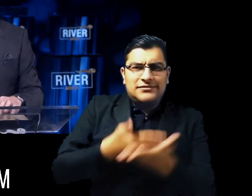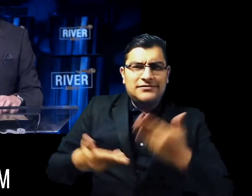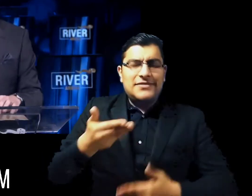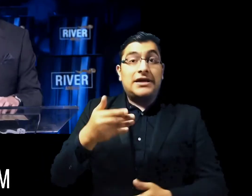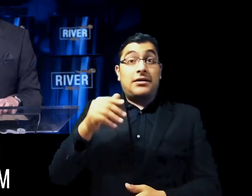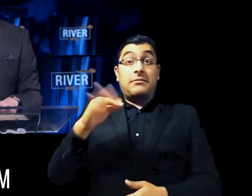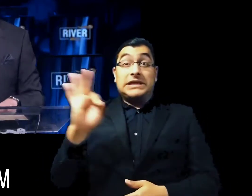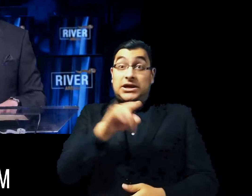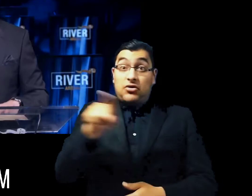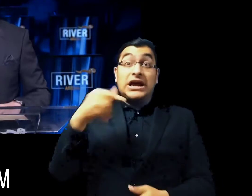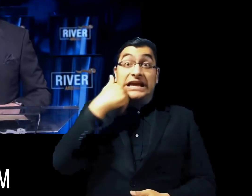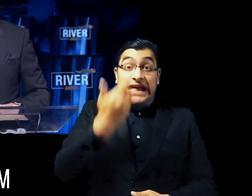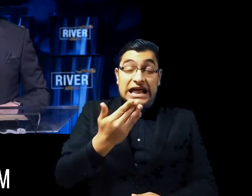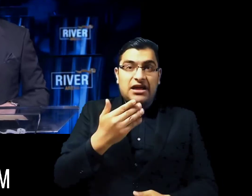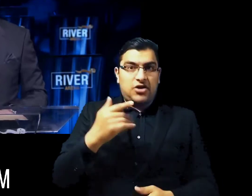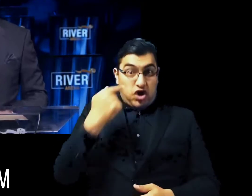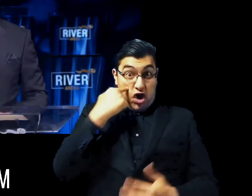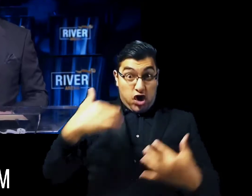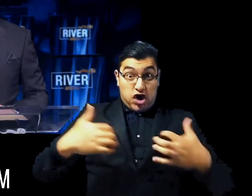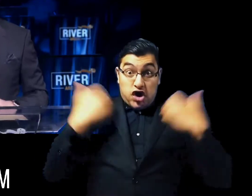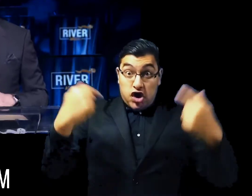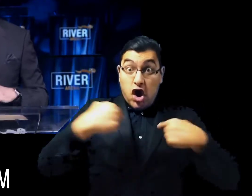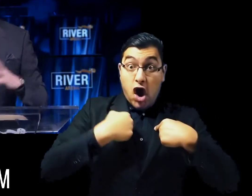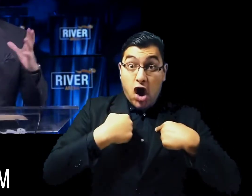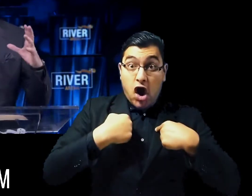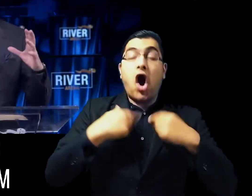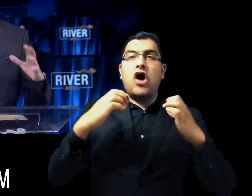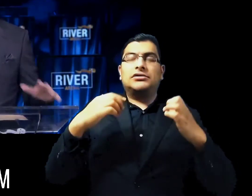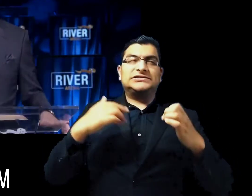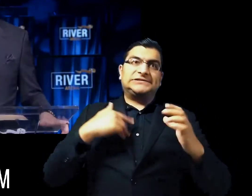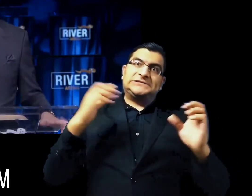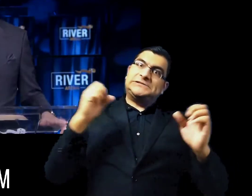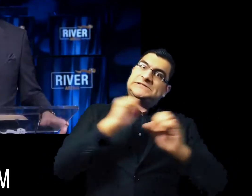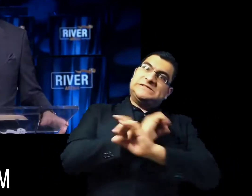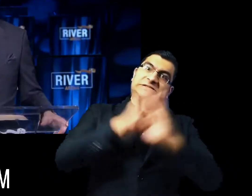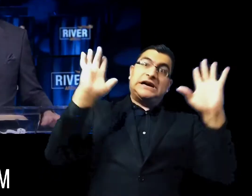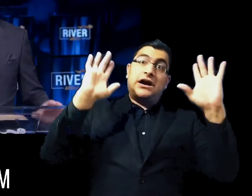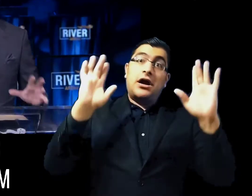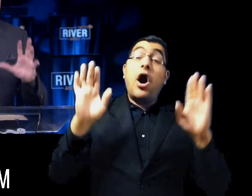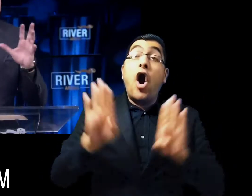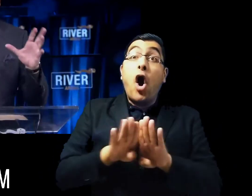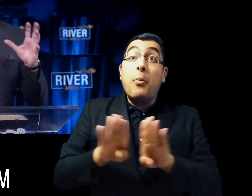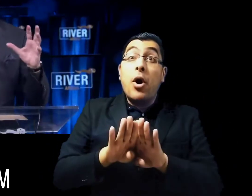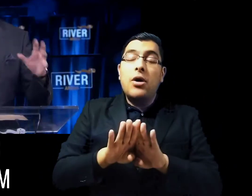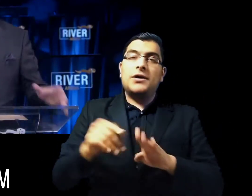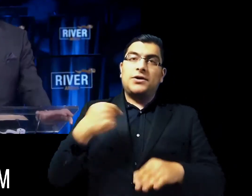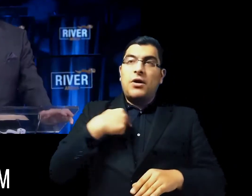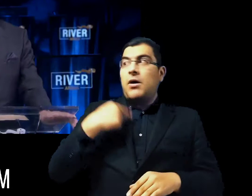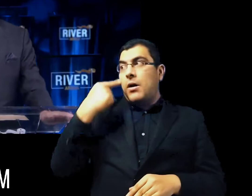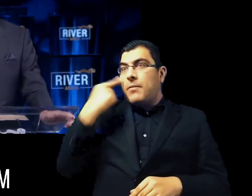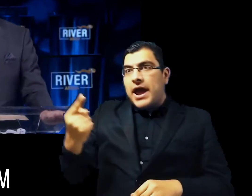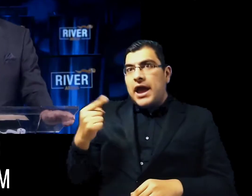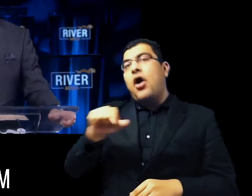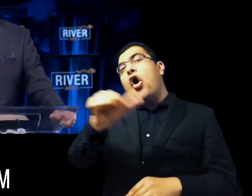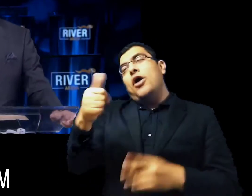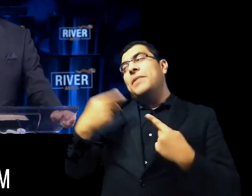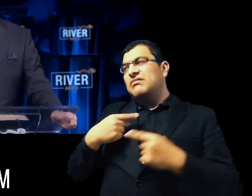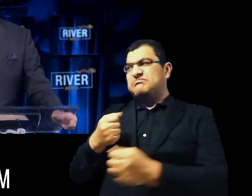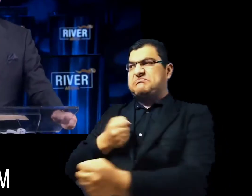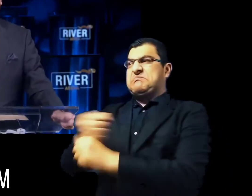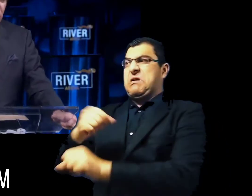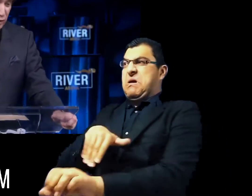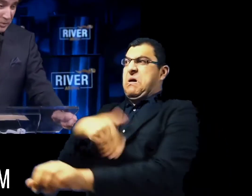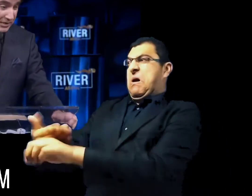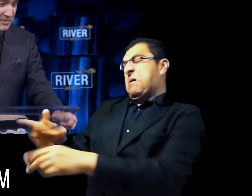día quieren verme enojado o sacado de las casillas, tengo que presenciar que maltratan a alguien en